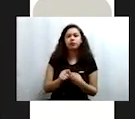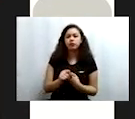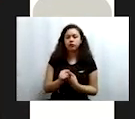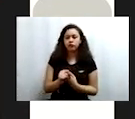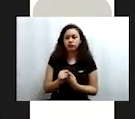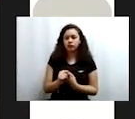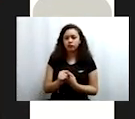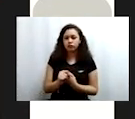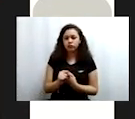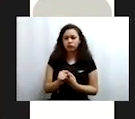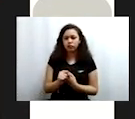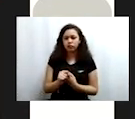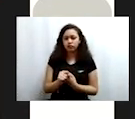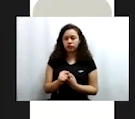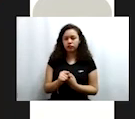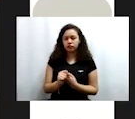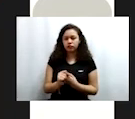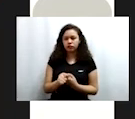gran